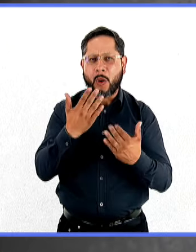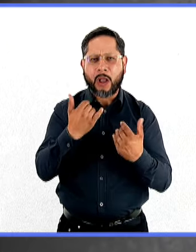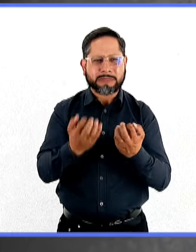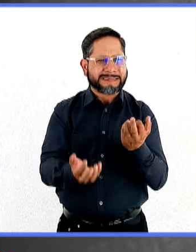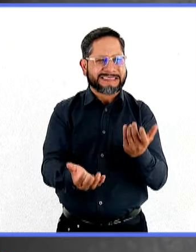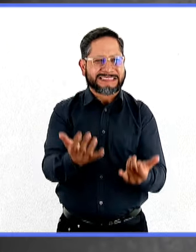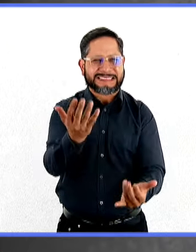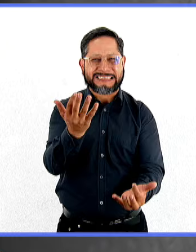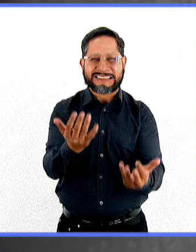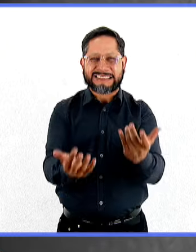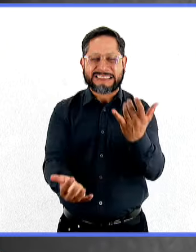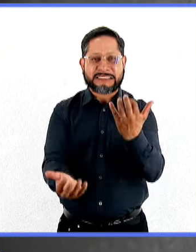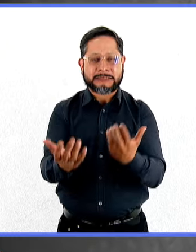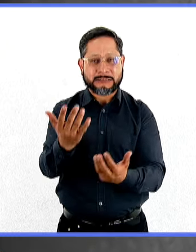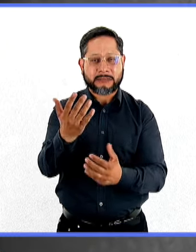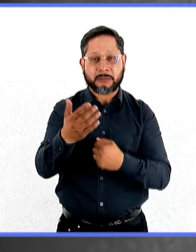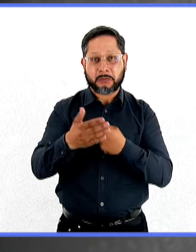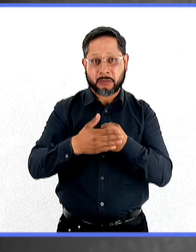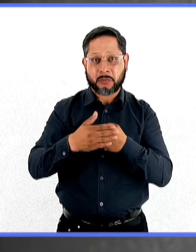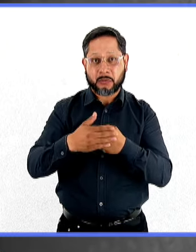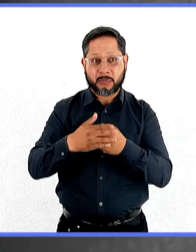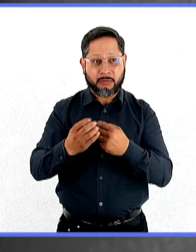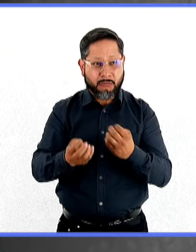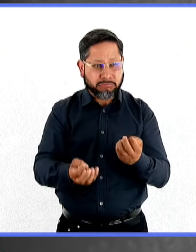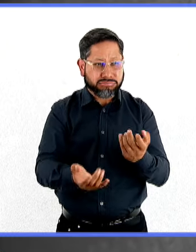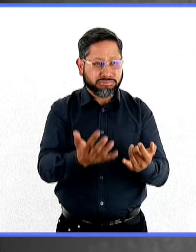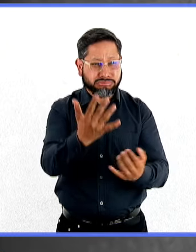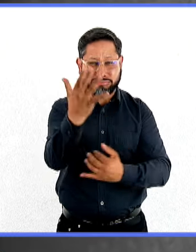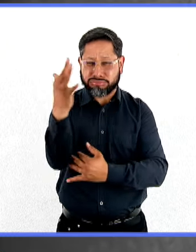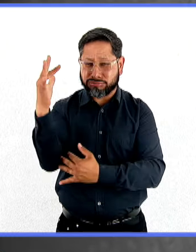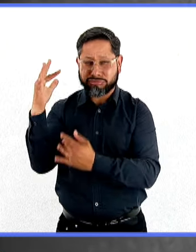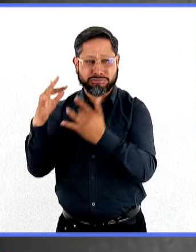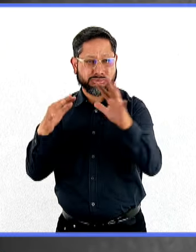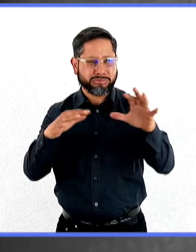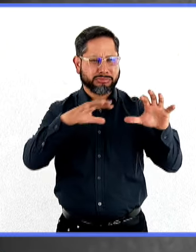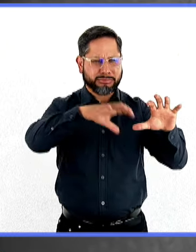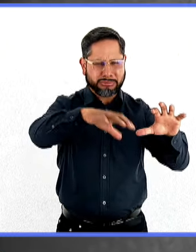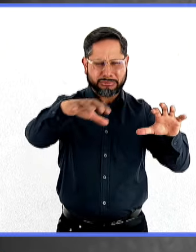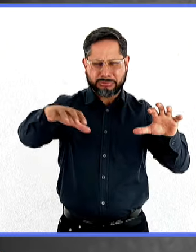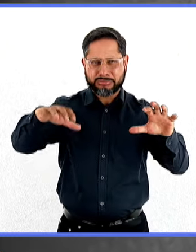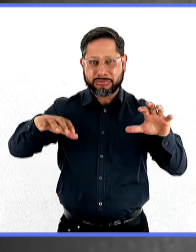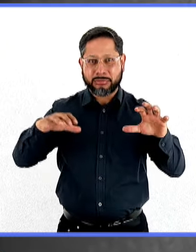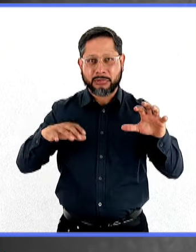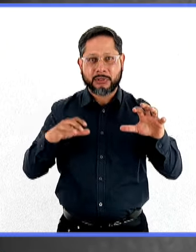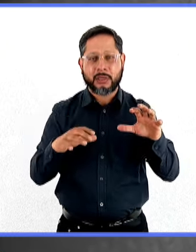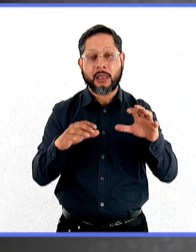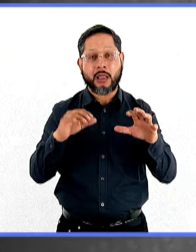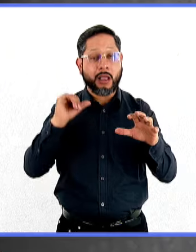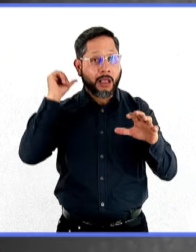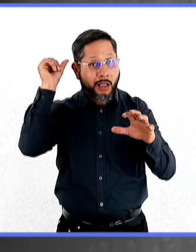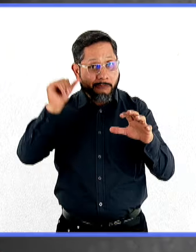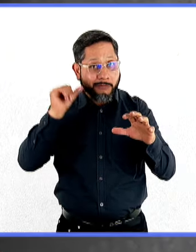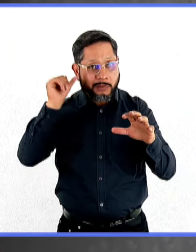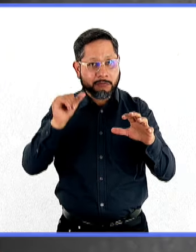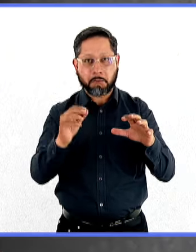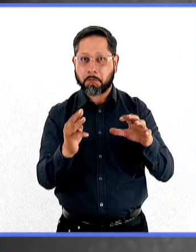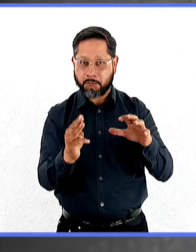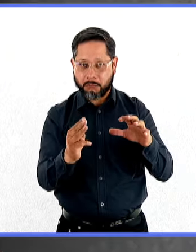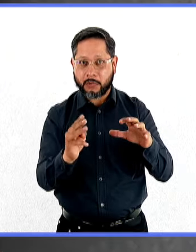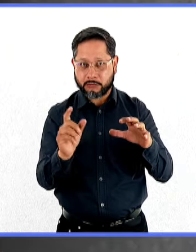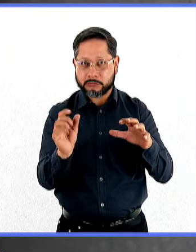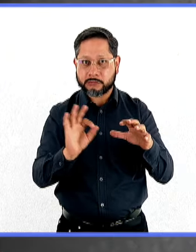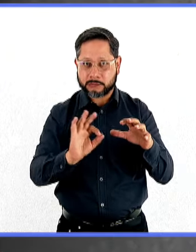dice que los meses donde se presenta más recurrencia de incendios podría ser abril y mayo de manera